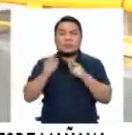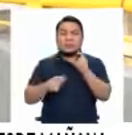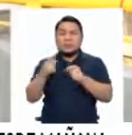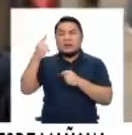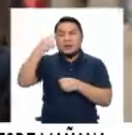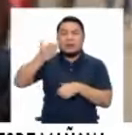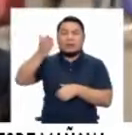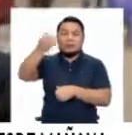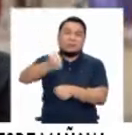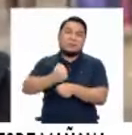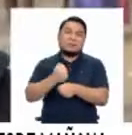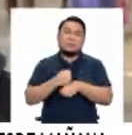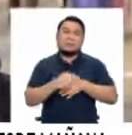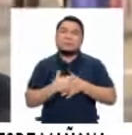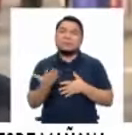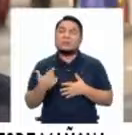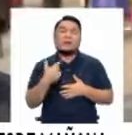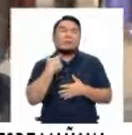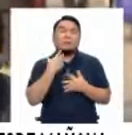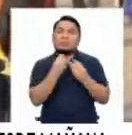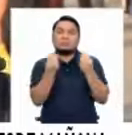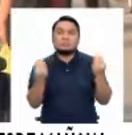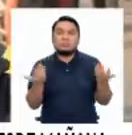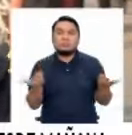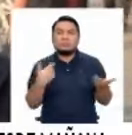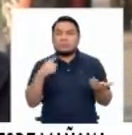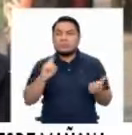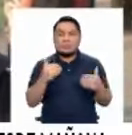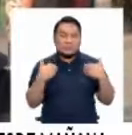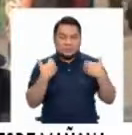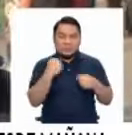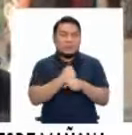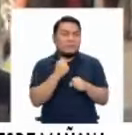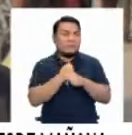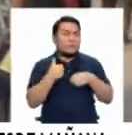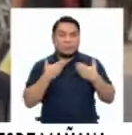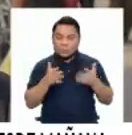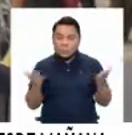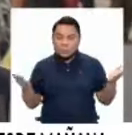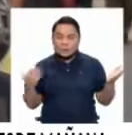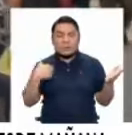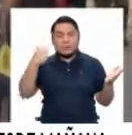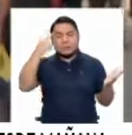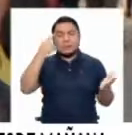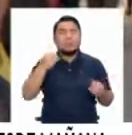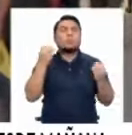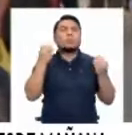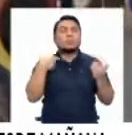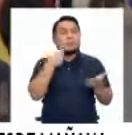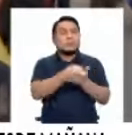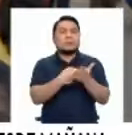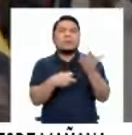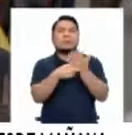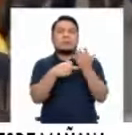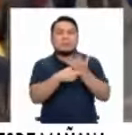salimos a trabajar. Me perjudica bastante, cuando es peor que no tenemos trabajo, ¿no? Imagínense cómo vamos a pagar el pasaje. Si nos quedamos en la casa,